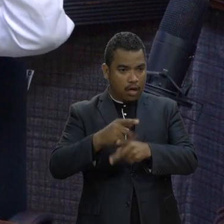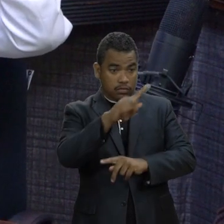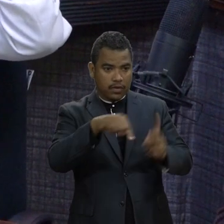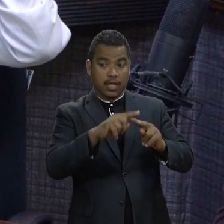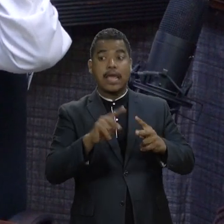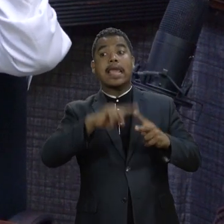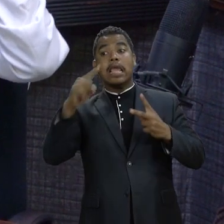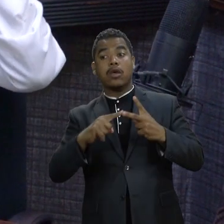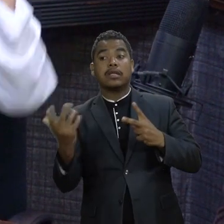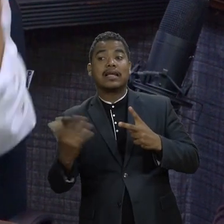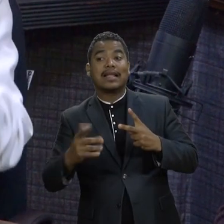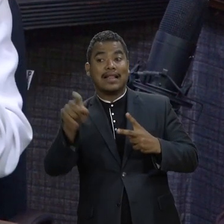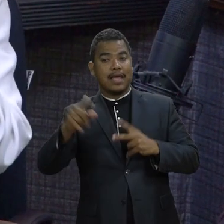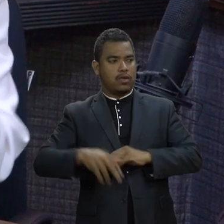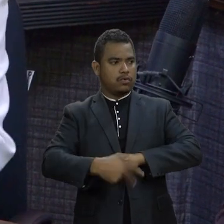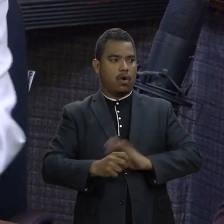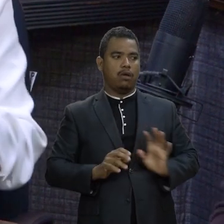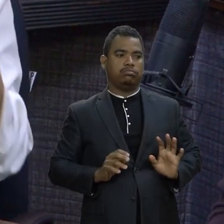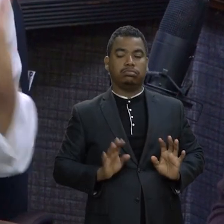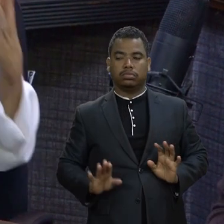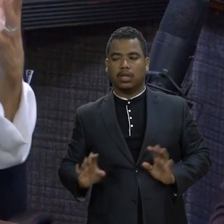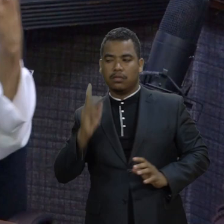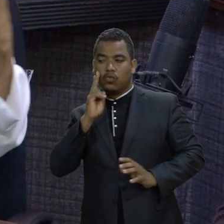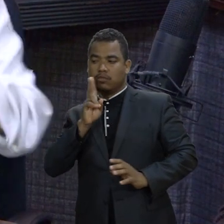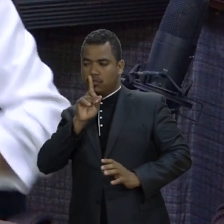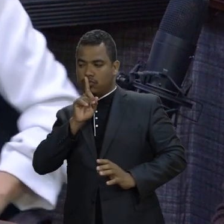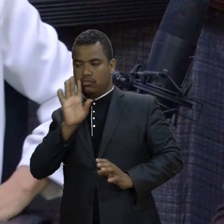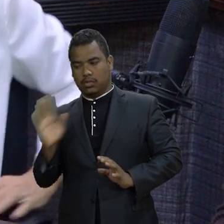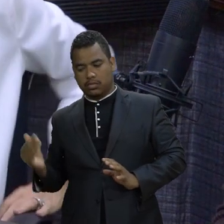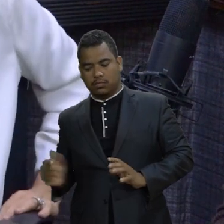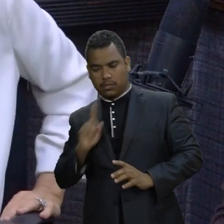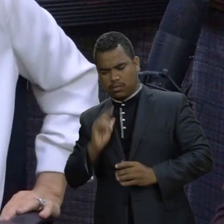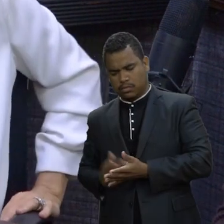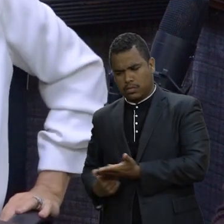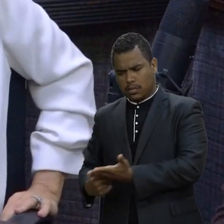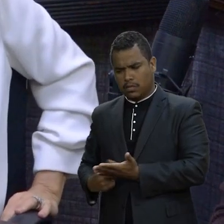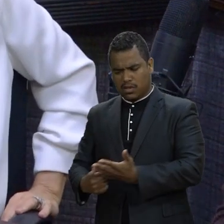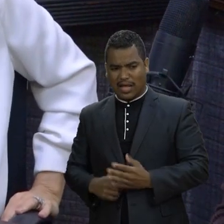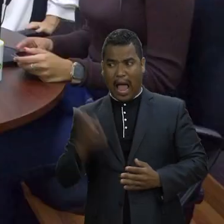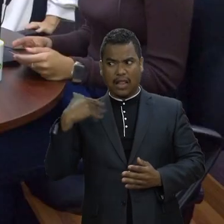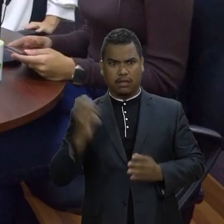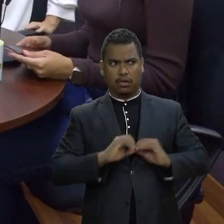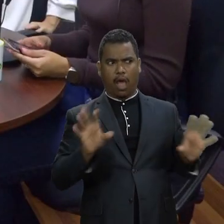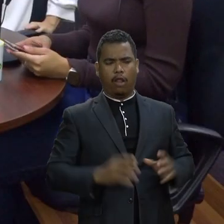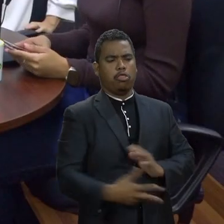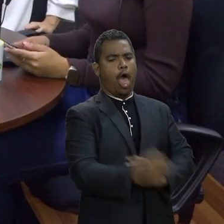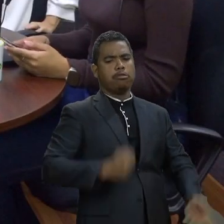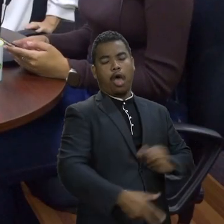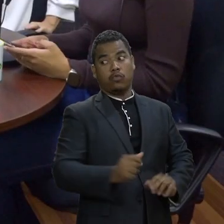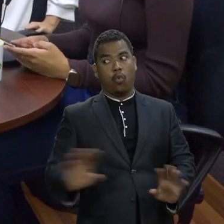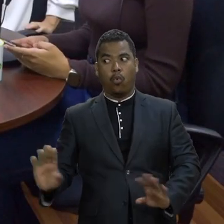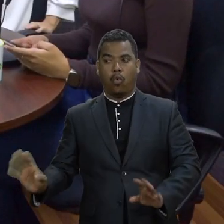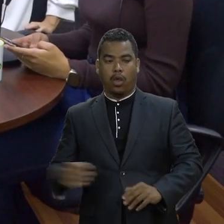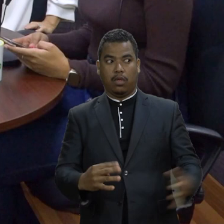de audiencia, y no es así, ¿no? No sé, es como un contrasentido, es un contrasentido. Okay. Bueno, Nuria, quiero hacer una